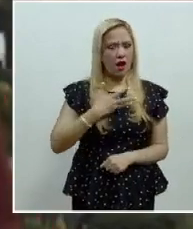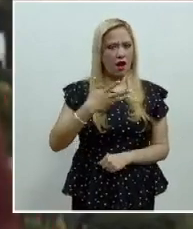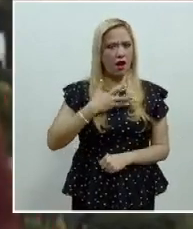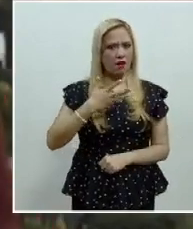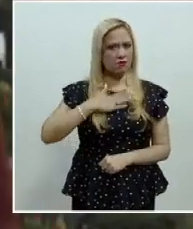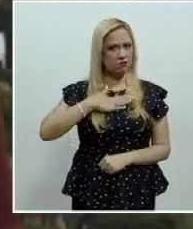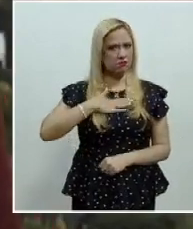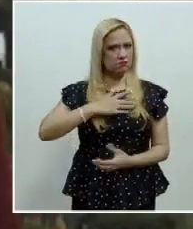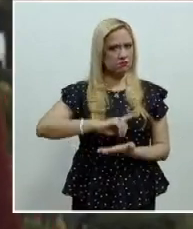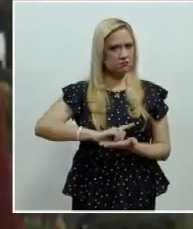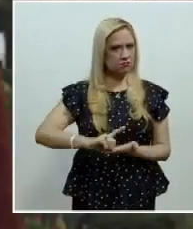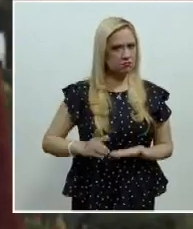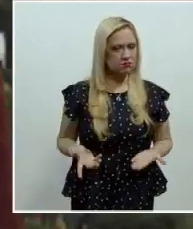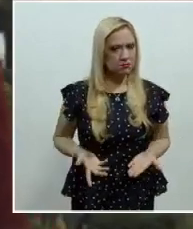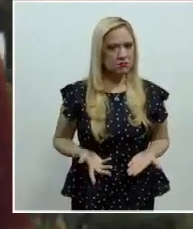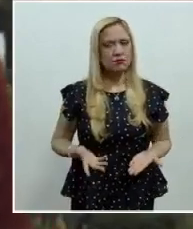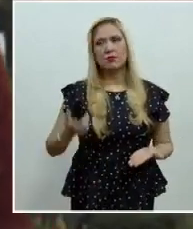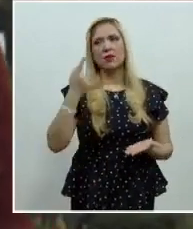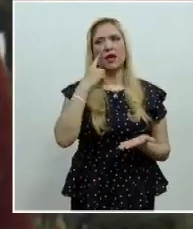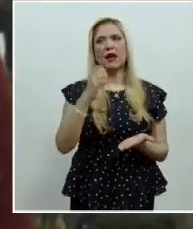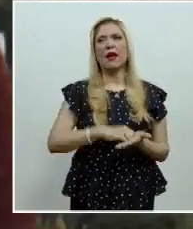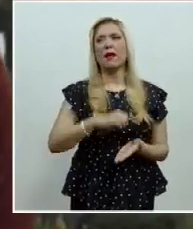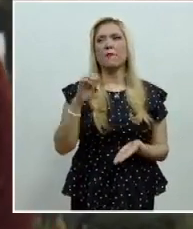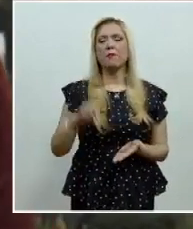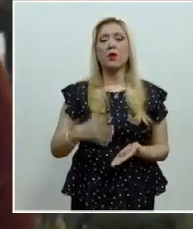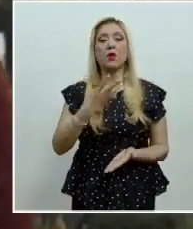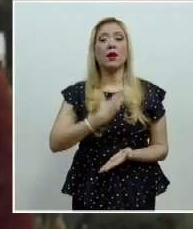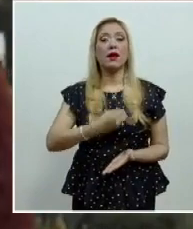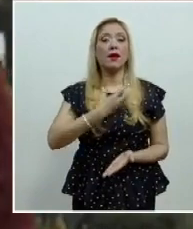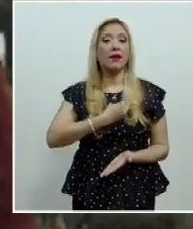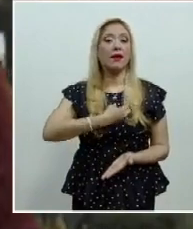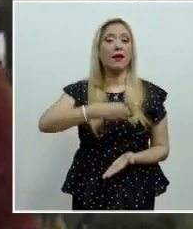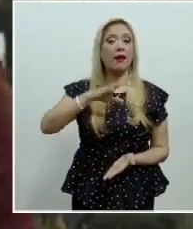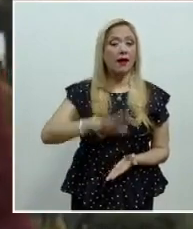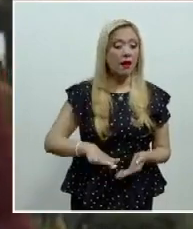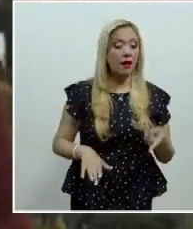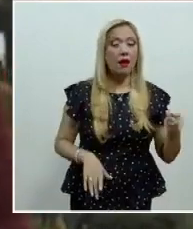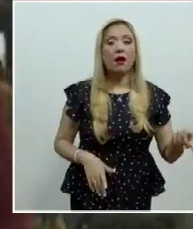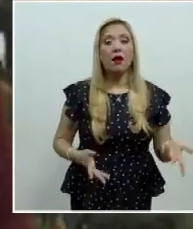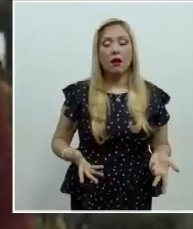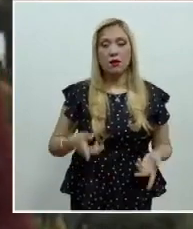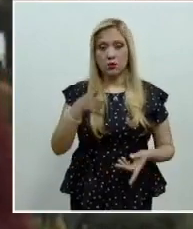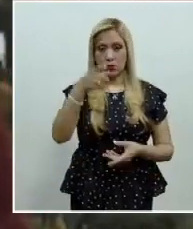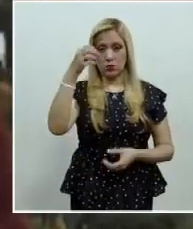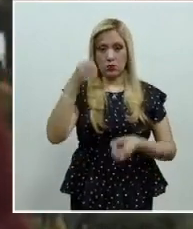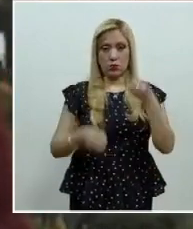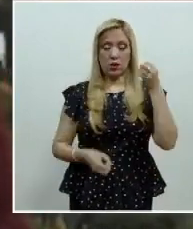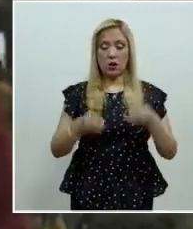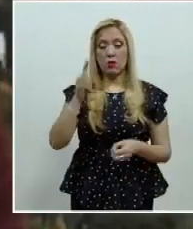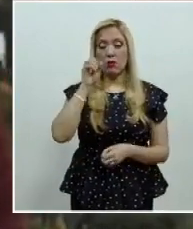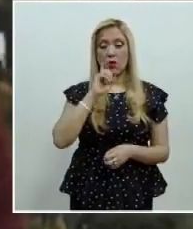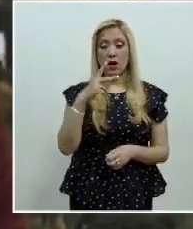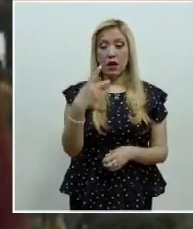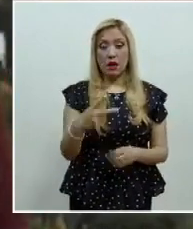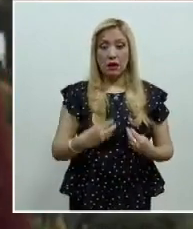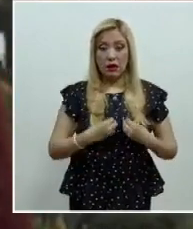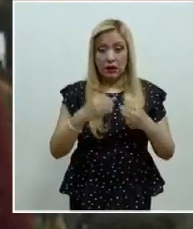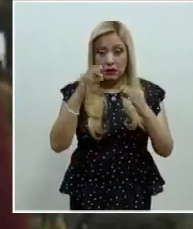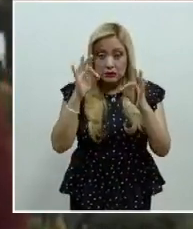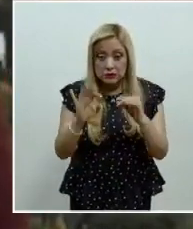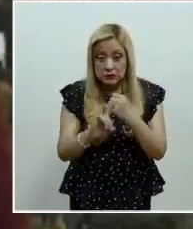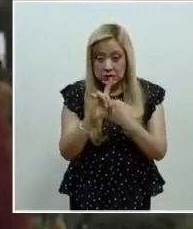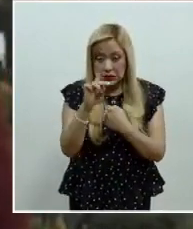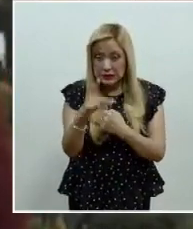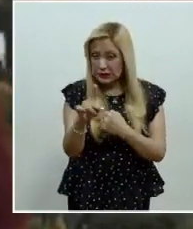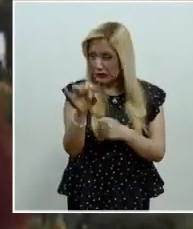pero decías como ejemplo, por ejemplo, a los hijos e hijas, ¿no? Si juzgas con perspectiva de género, alcanzas a ver en